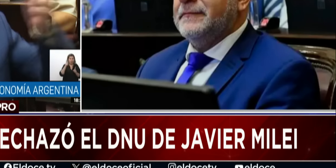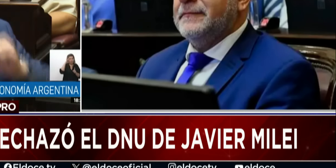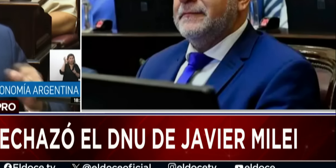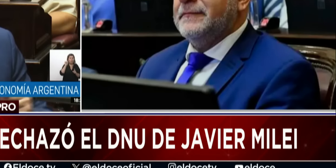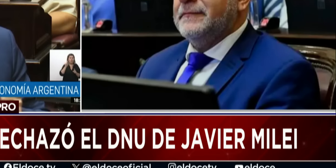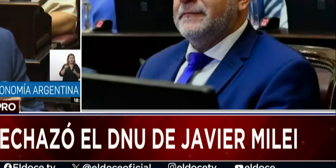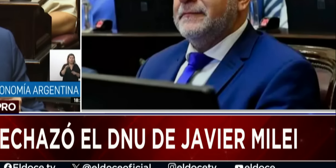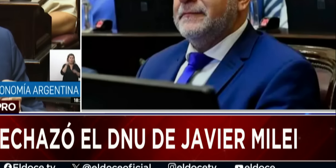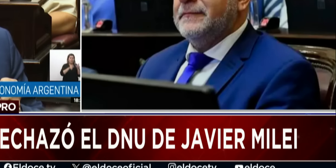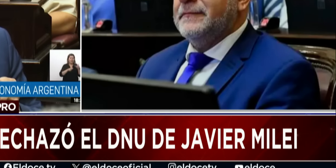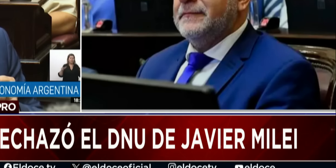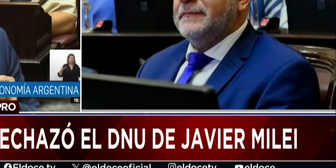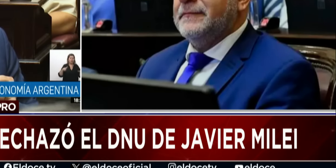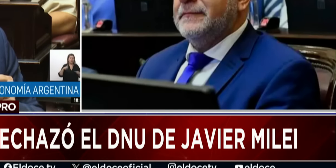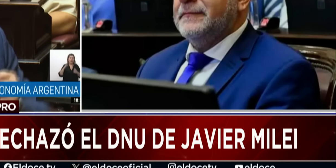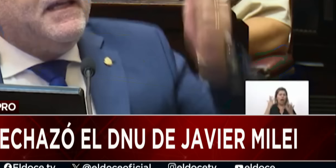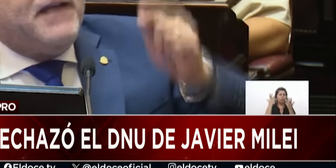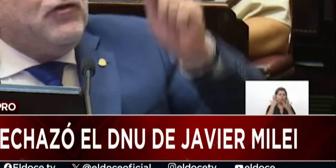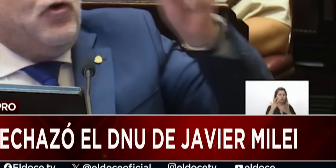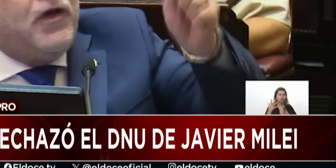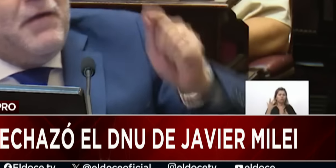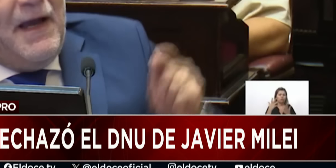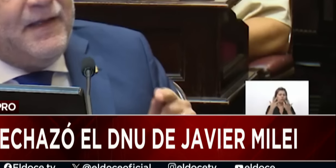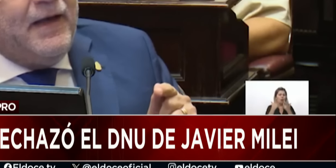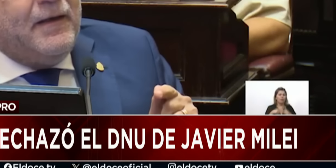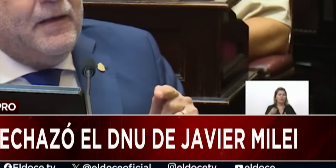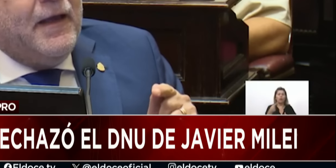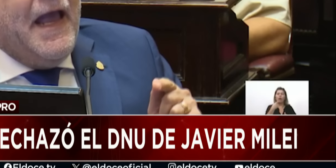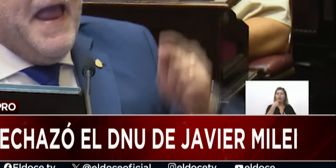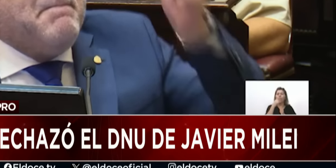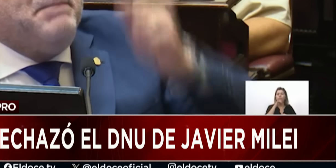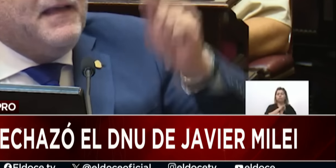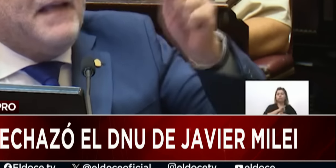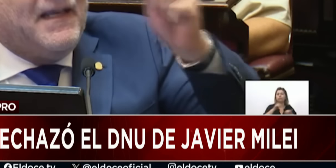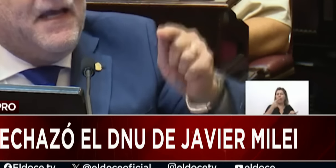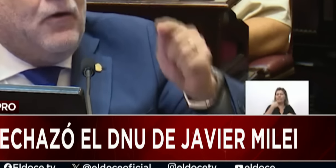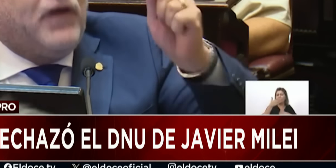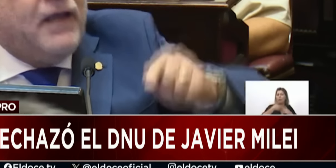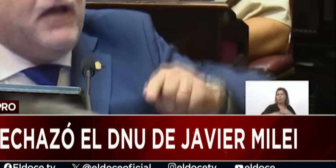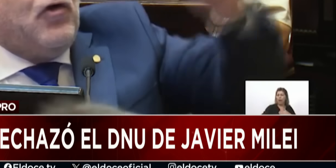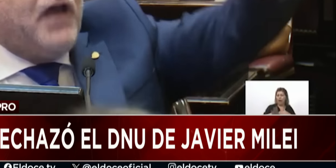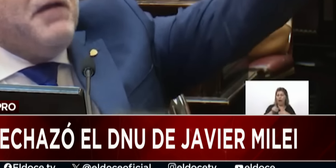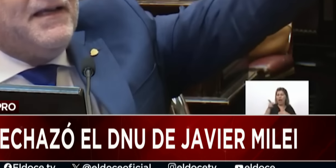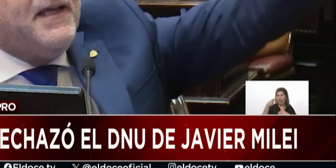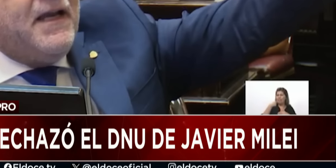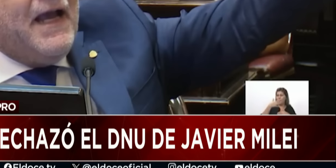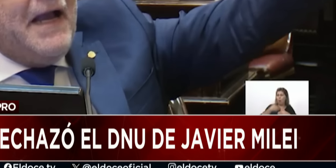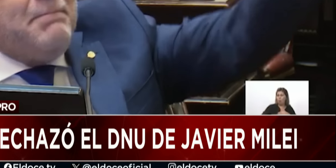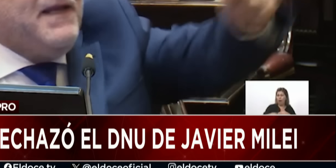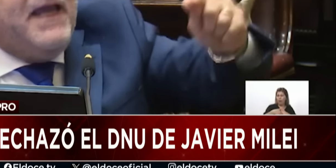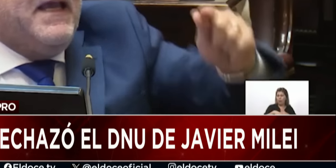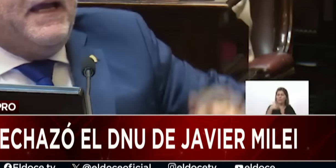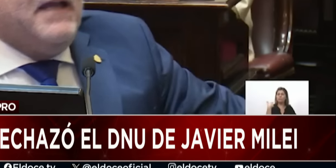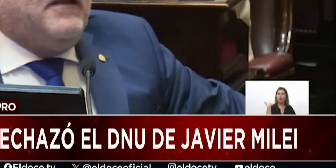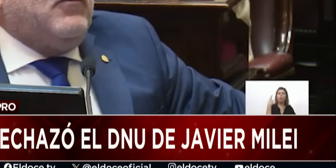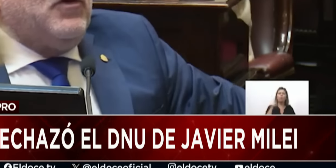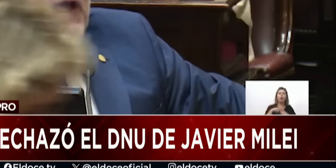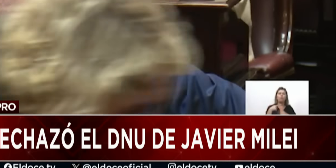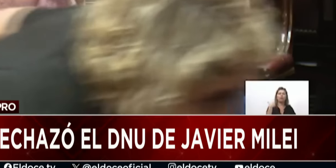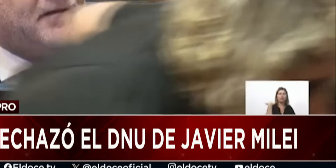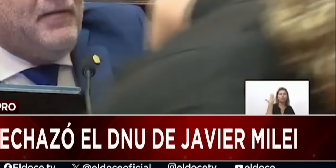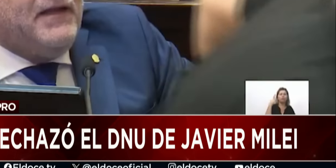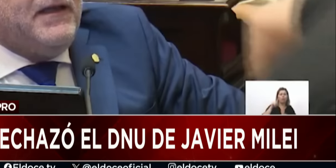obligación y la responsabilidad también de colaborar y ayudar. O sea, estamos frente a una banda de dirigentes